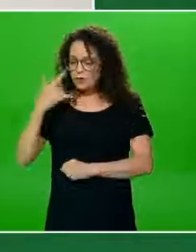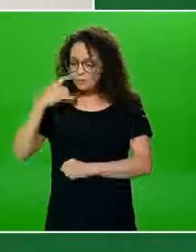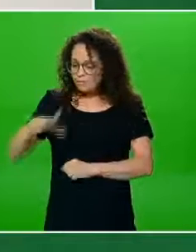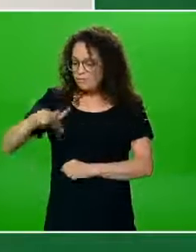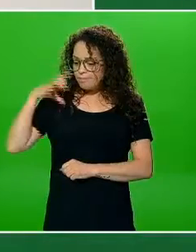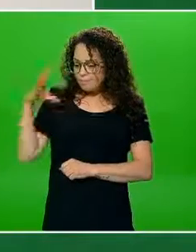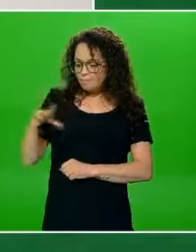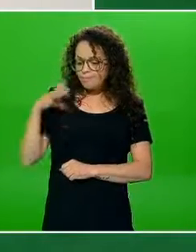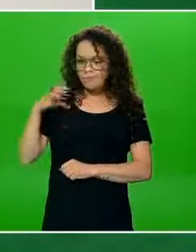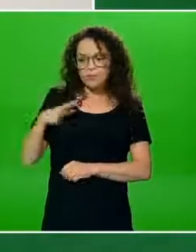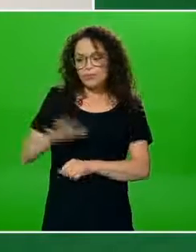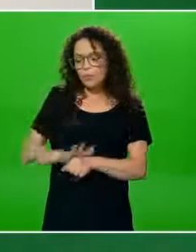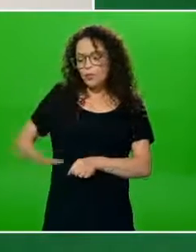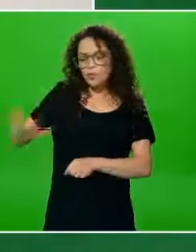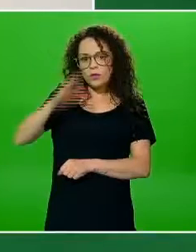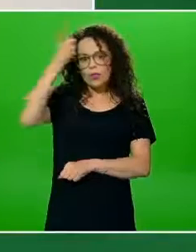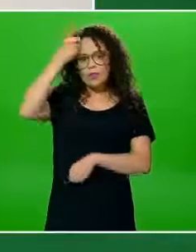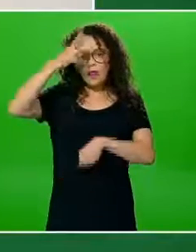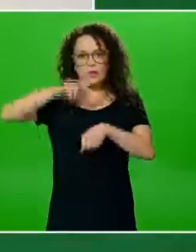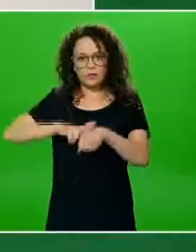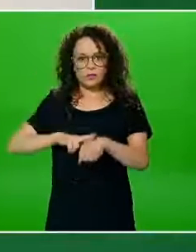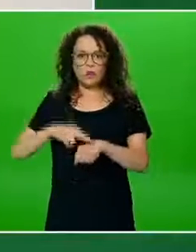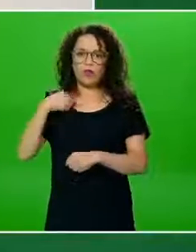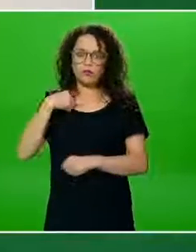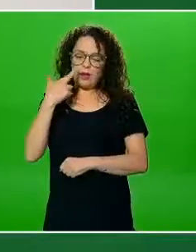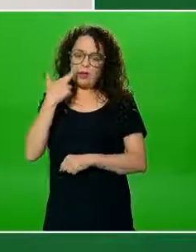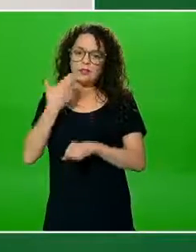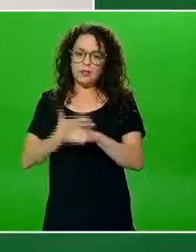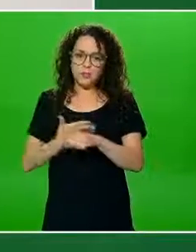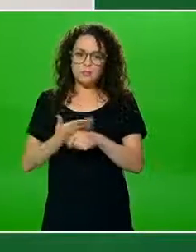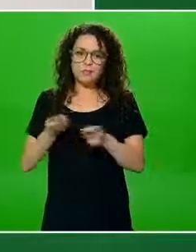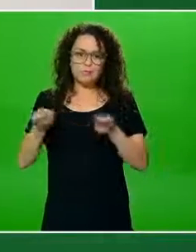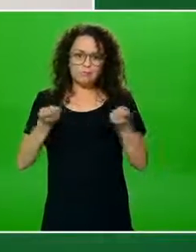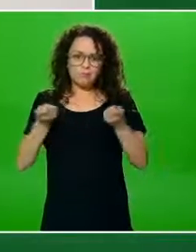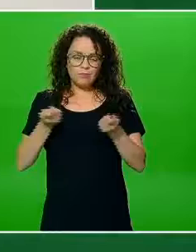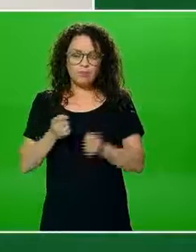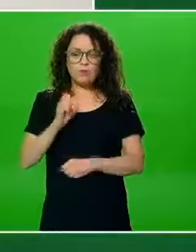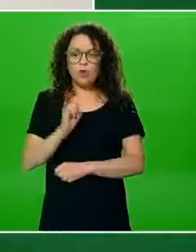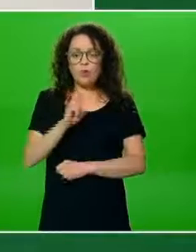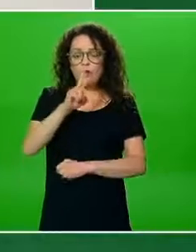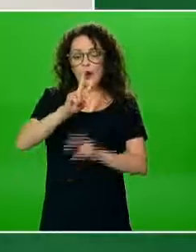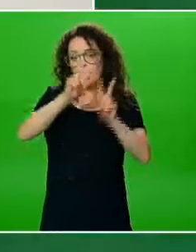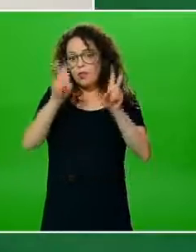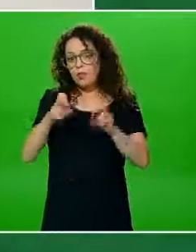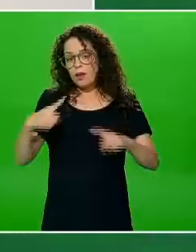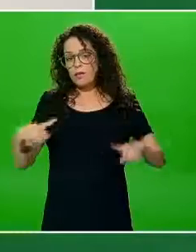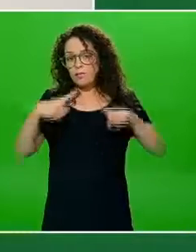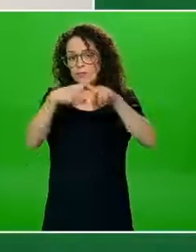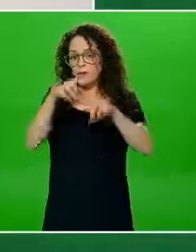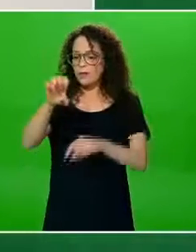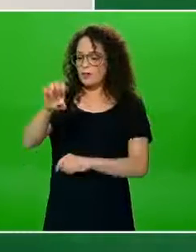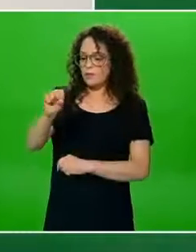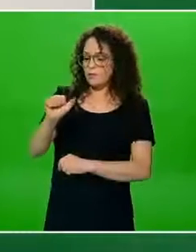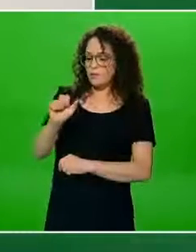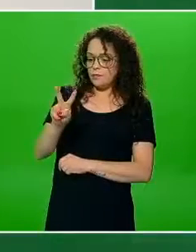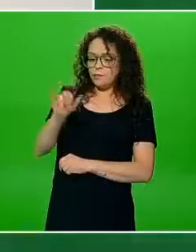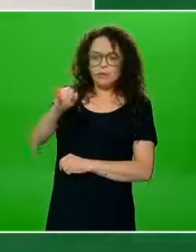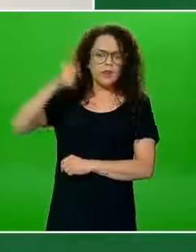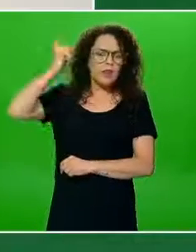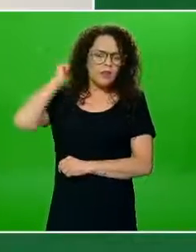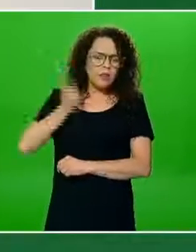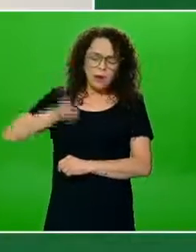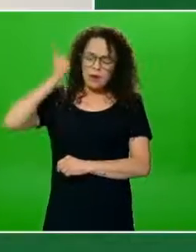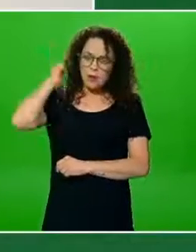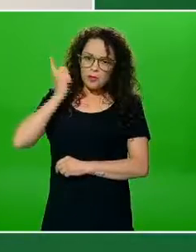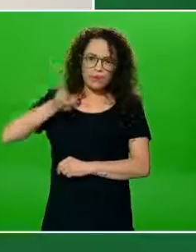el caso de la dirección de su servidora, de los ESAVIs, ¿no? Estamos diariamente monitorizándolos, diariamente